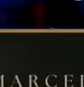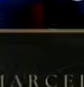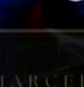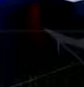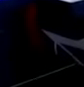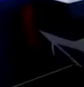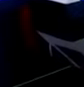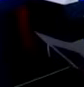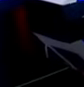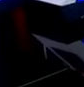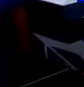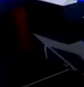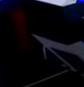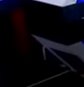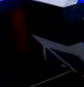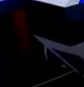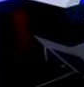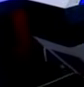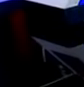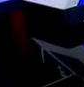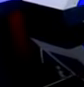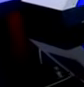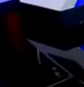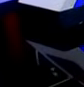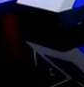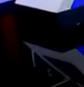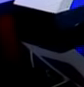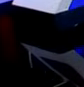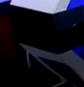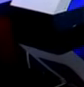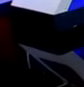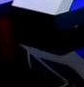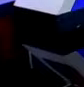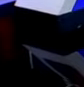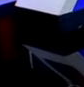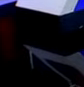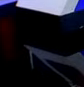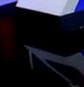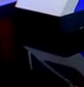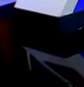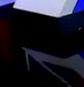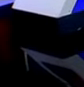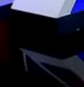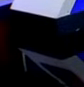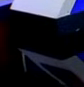máximo representante. Exacto. Muchos debuts también de por medio. Esperemos que nos vaya muy bien. 10 en punto de la